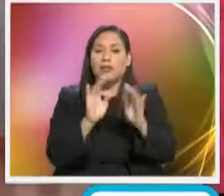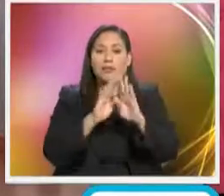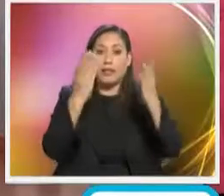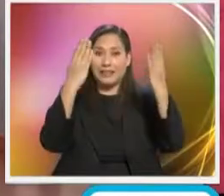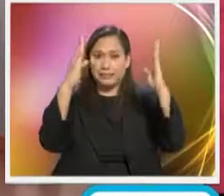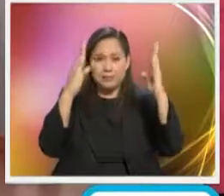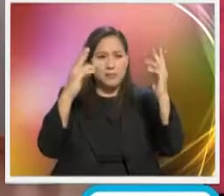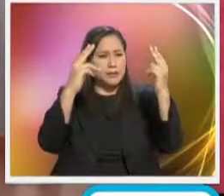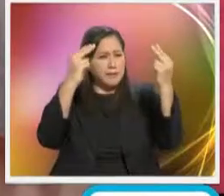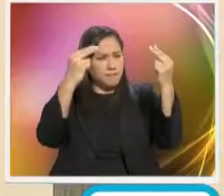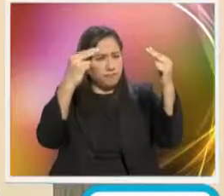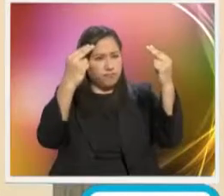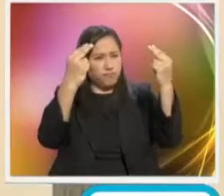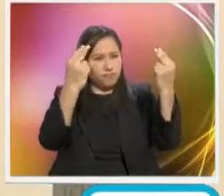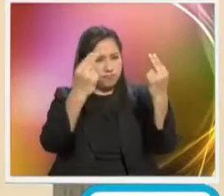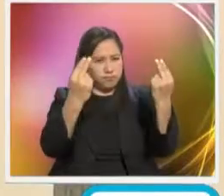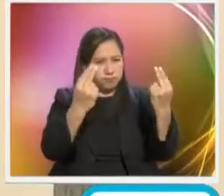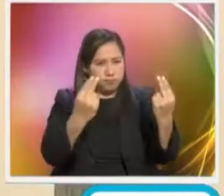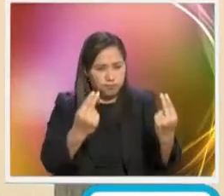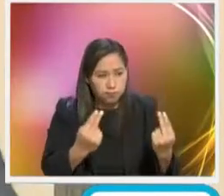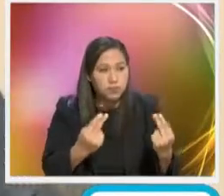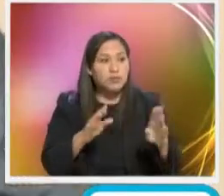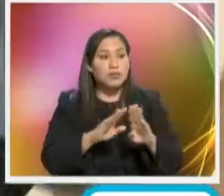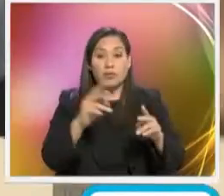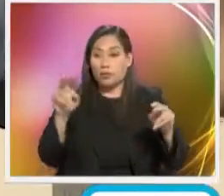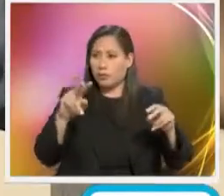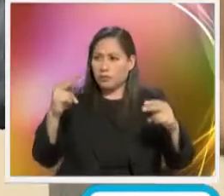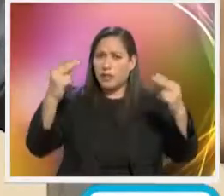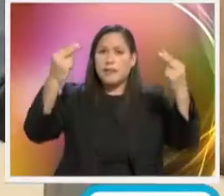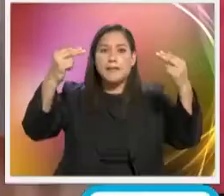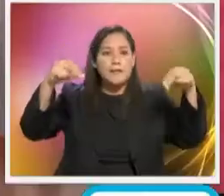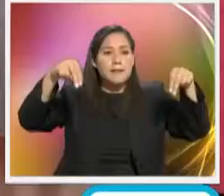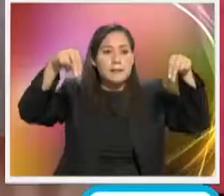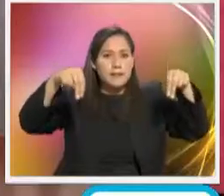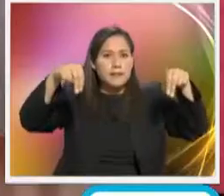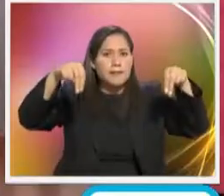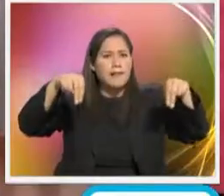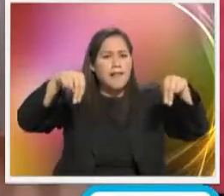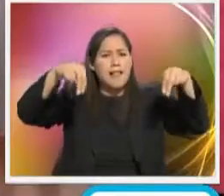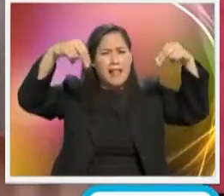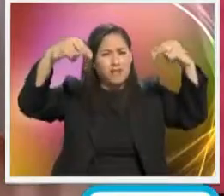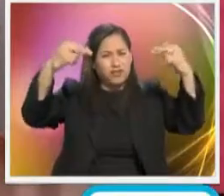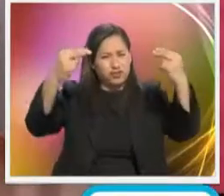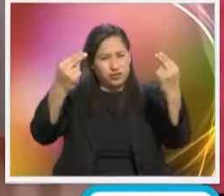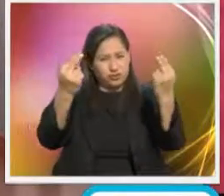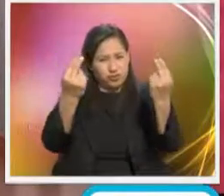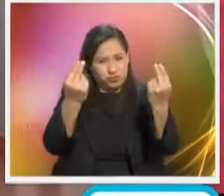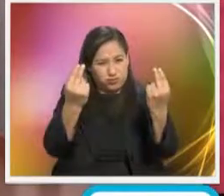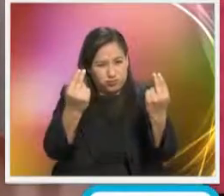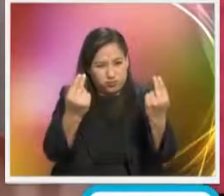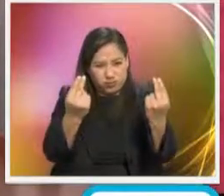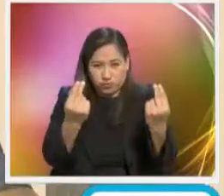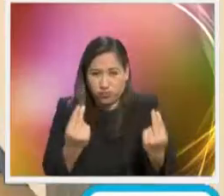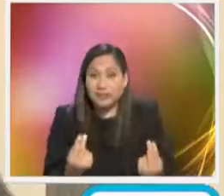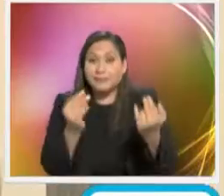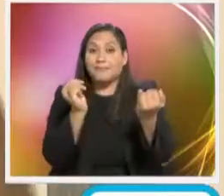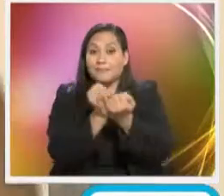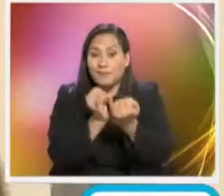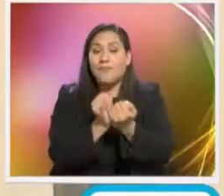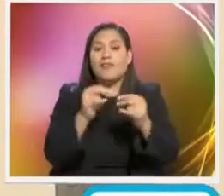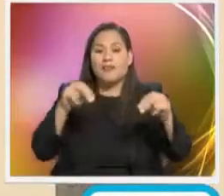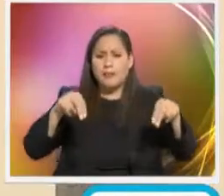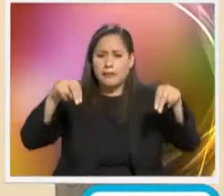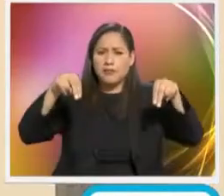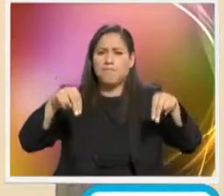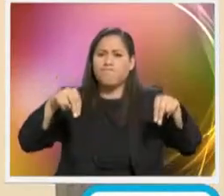espejo, como si tú y yo ahorita nos dicen, no, pues échense un clavado, debemos ser tal cual un espejito, Quique. Y también no solo eso, es el impulso